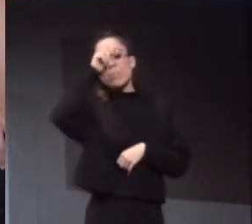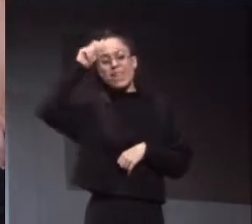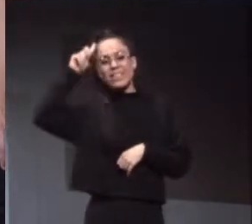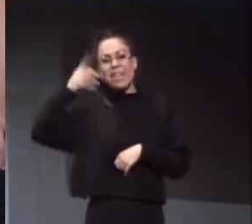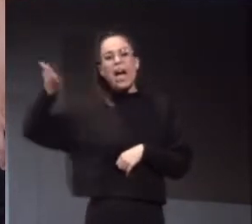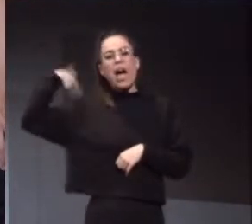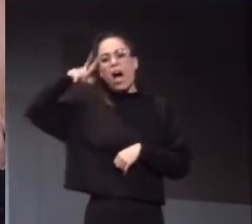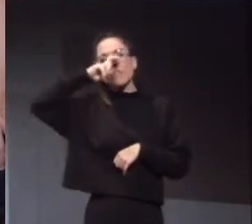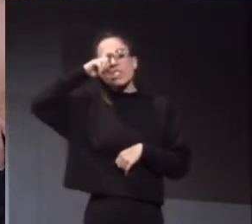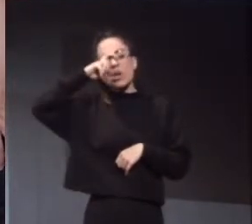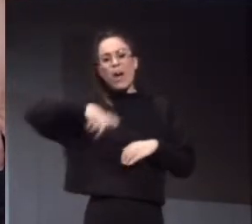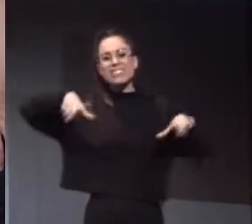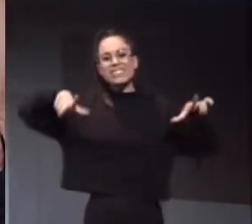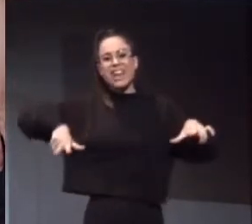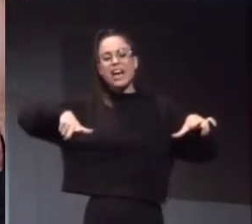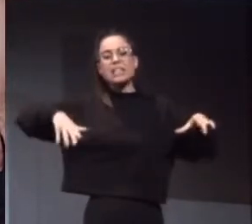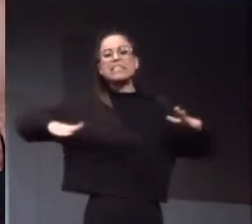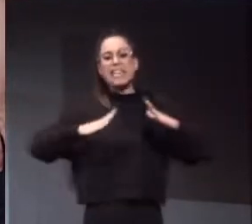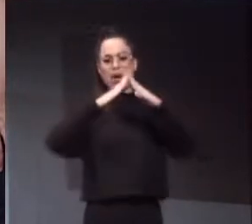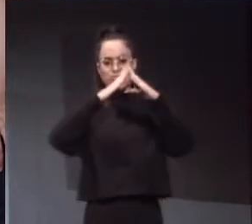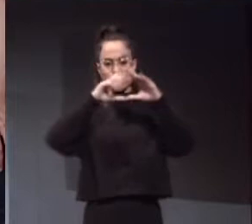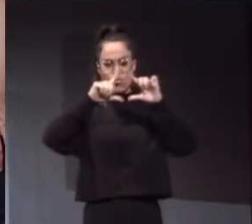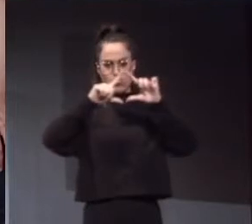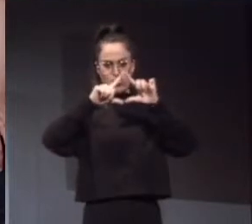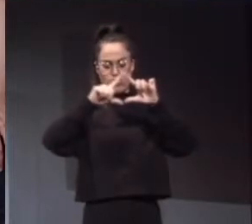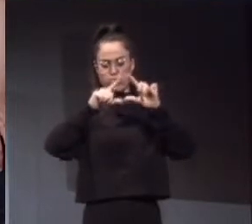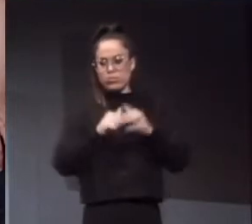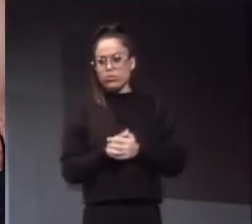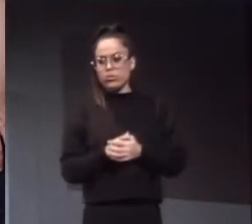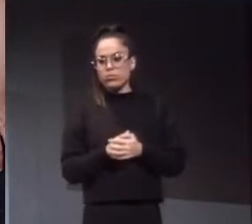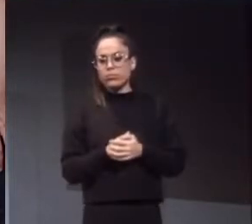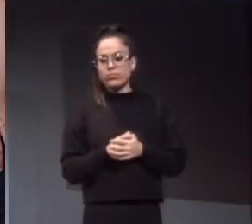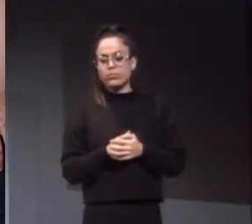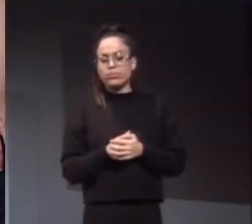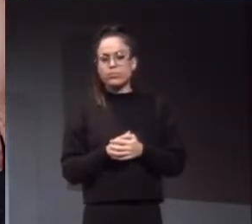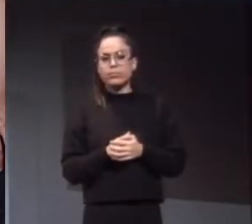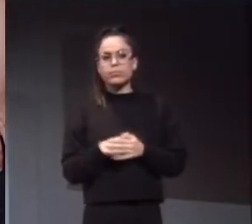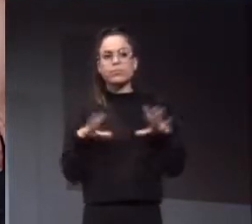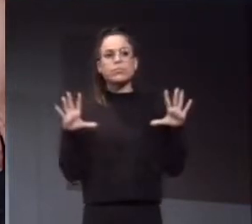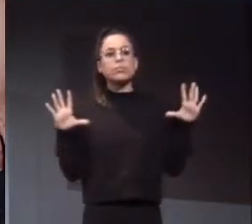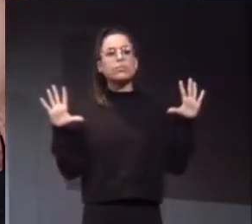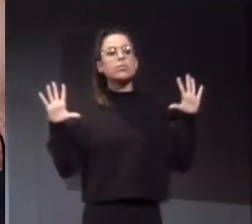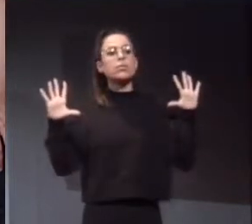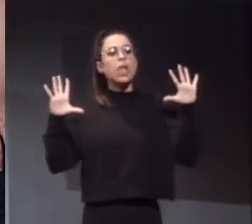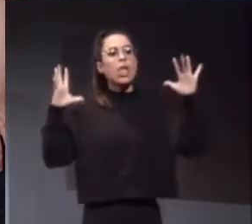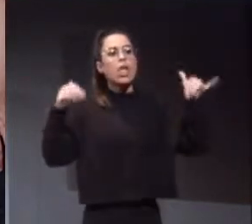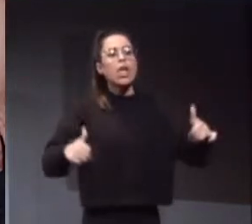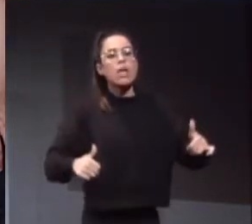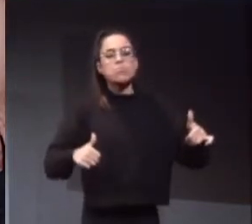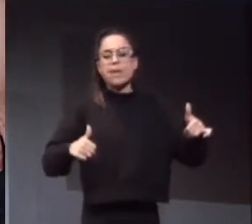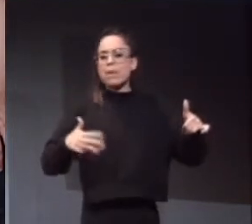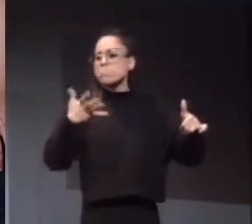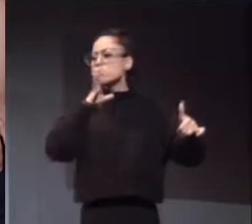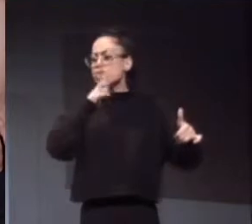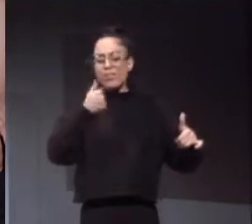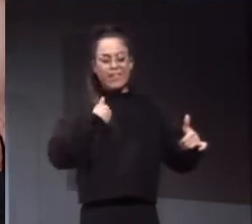verdad bueno y que arrancó de alguna manera desde la necesidad de crear un espacio abierto como nuestra